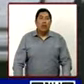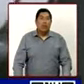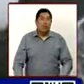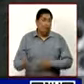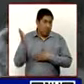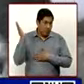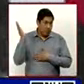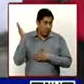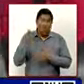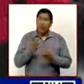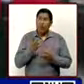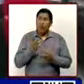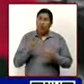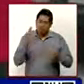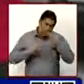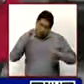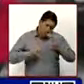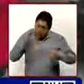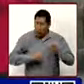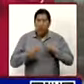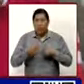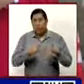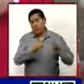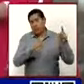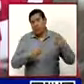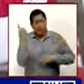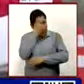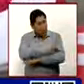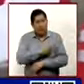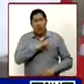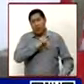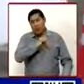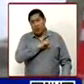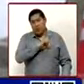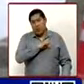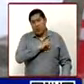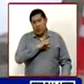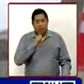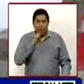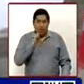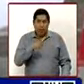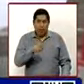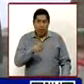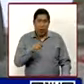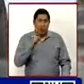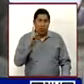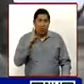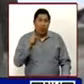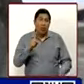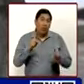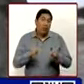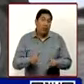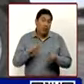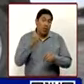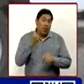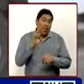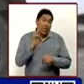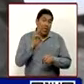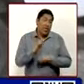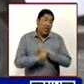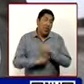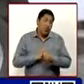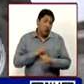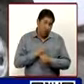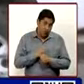Yaretzi apareció luego de una ardua búsqueda de varios días por parte de la policía, pues ella se encontraba con una persona de 17 años. El mismo